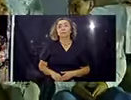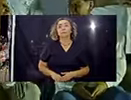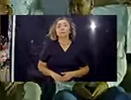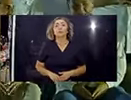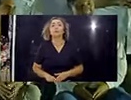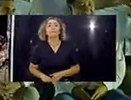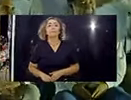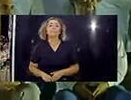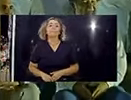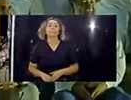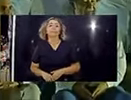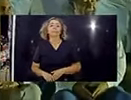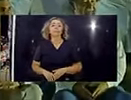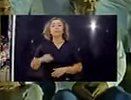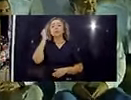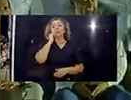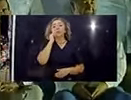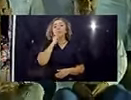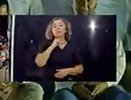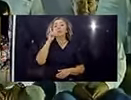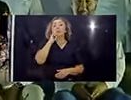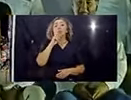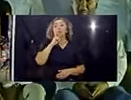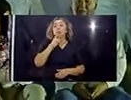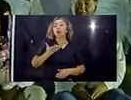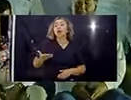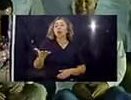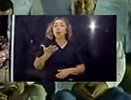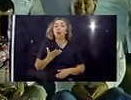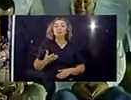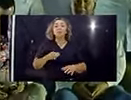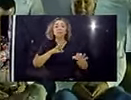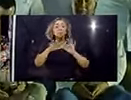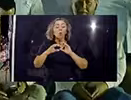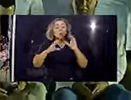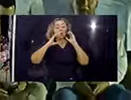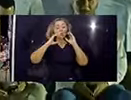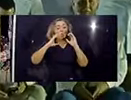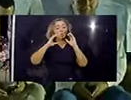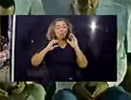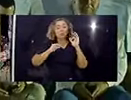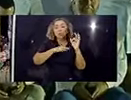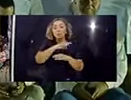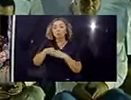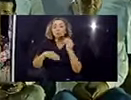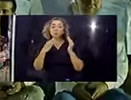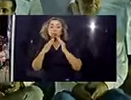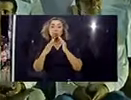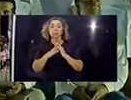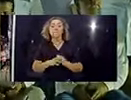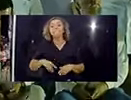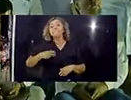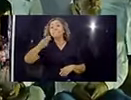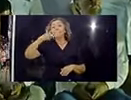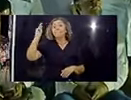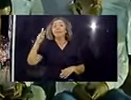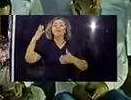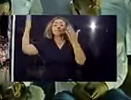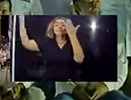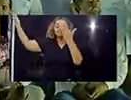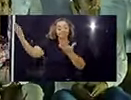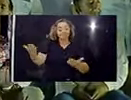históricamente las mujeres han hecho el trabajo de cuidados y como va a llegar una mujer presidenta por